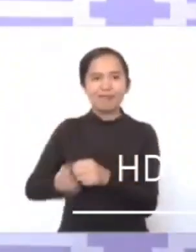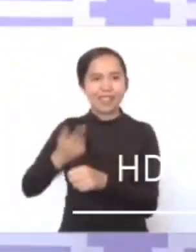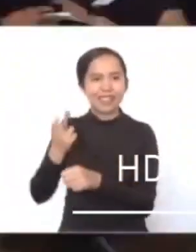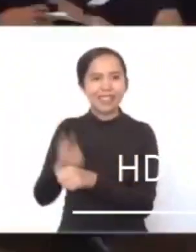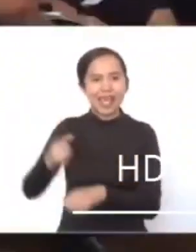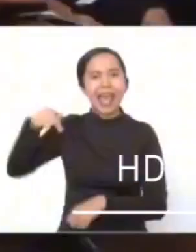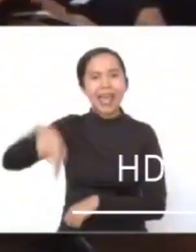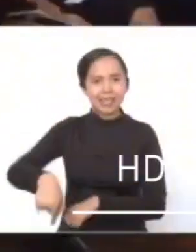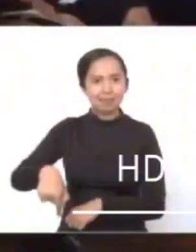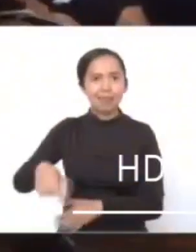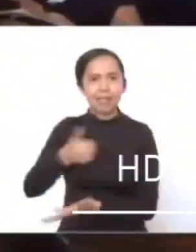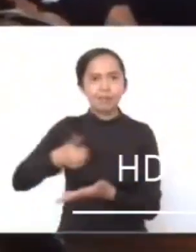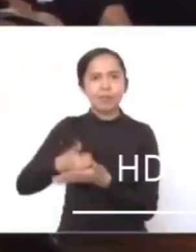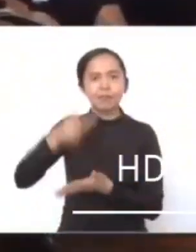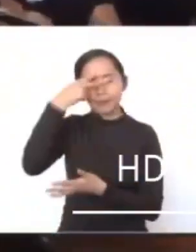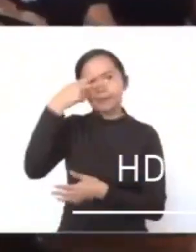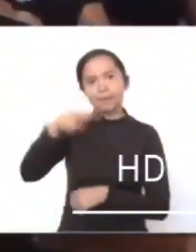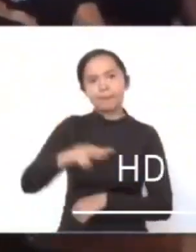en la capital.